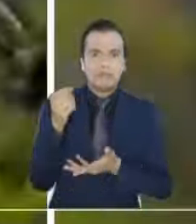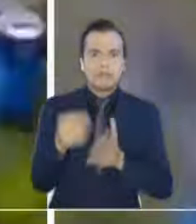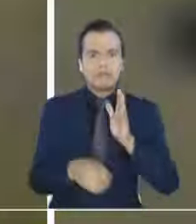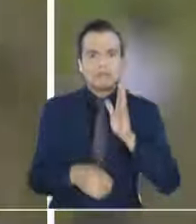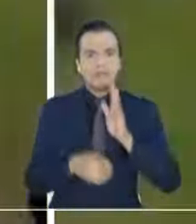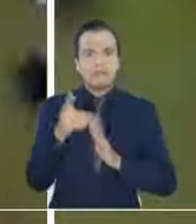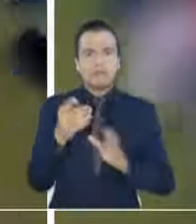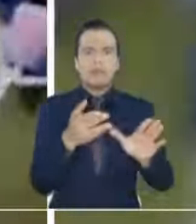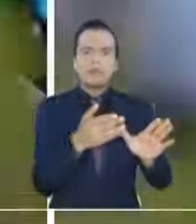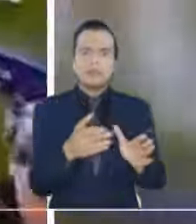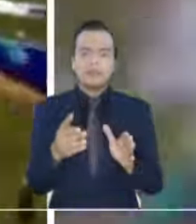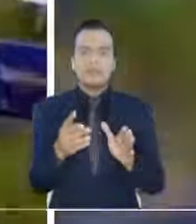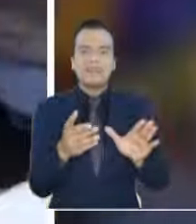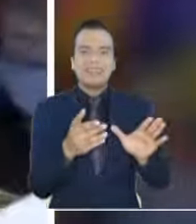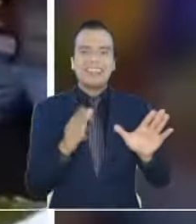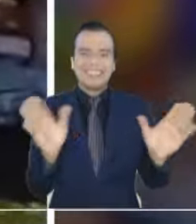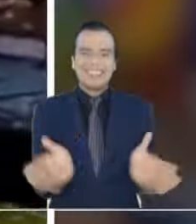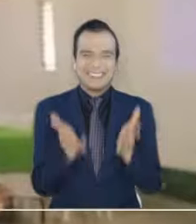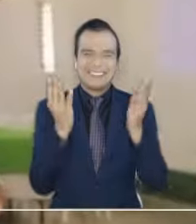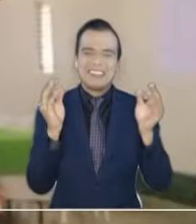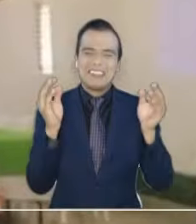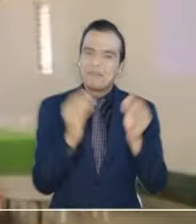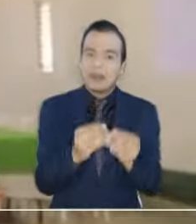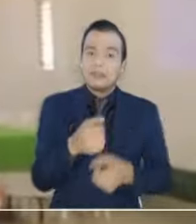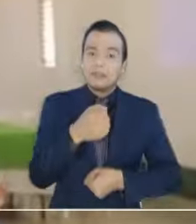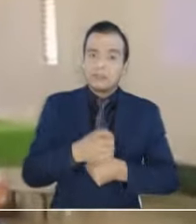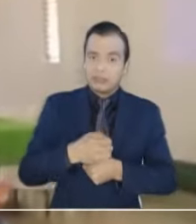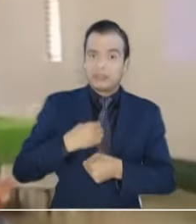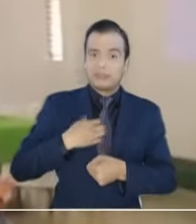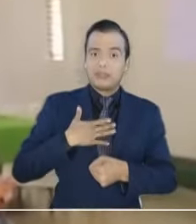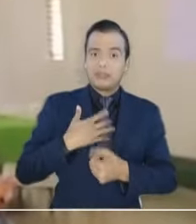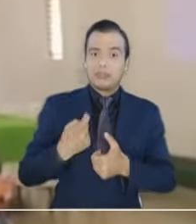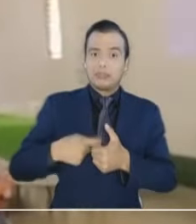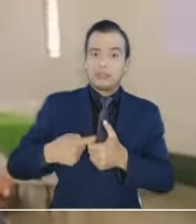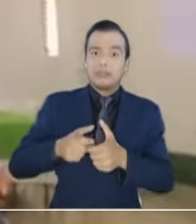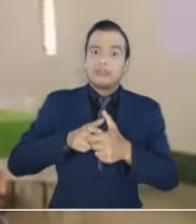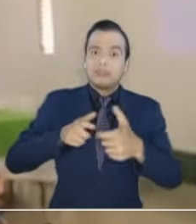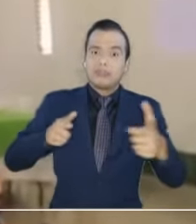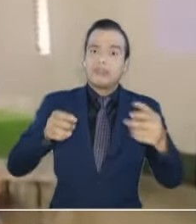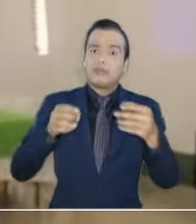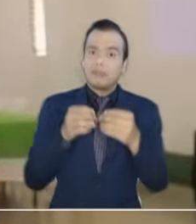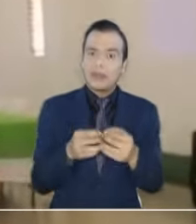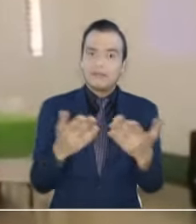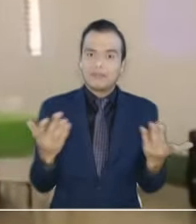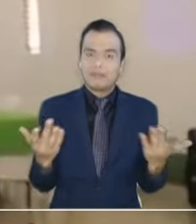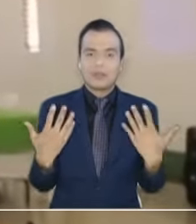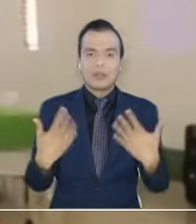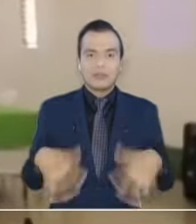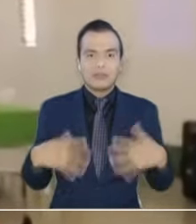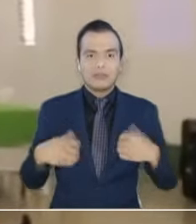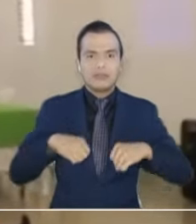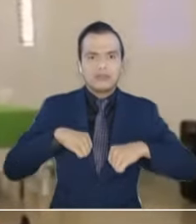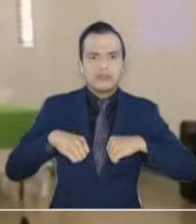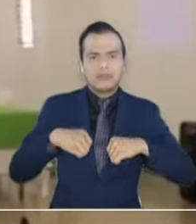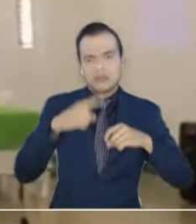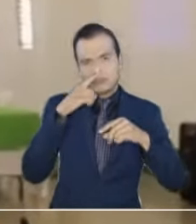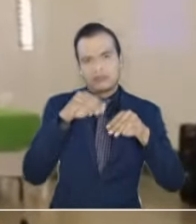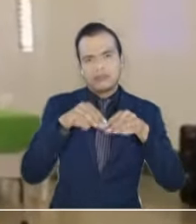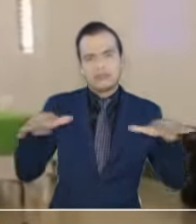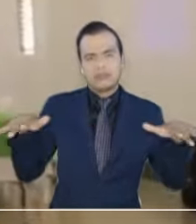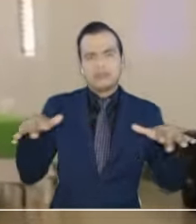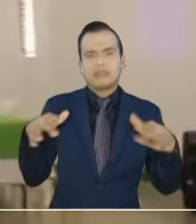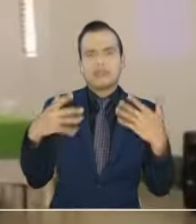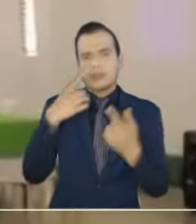promover el turismo en la ciudad. Nuestra situación económica, yo creería que va a ser una explosión total, donde vamos a tener